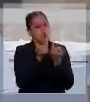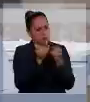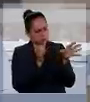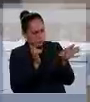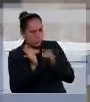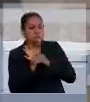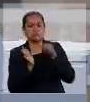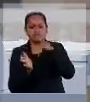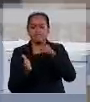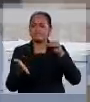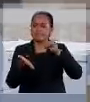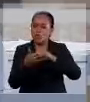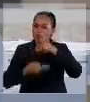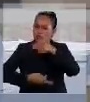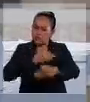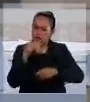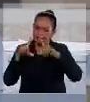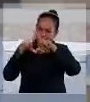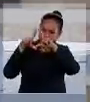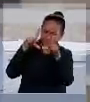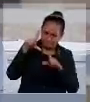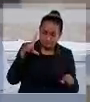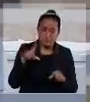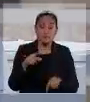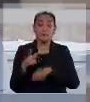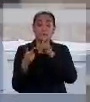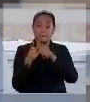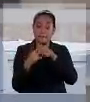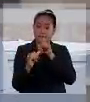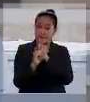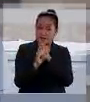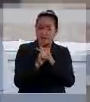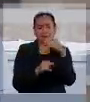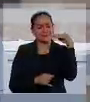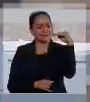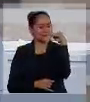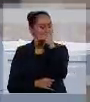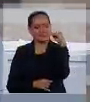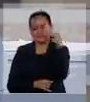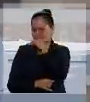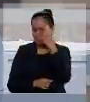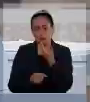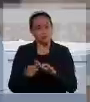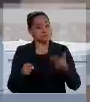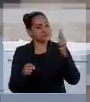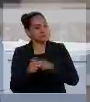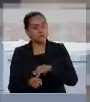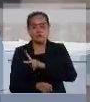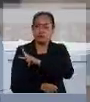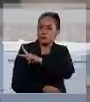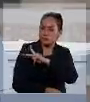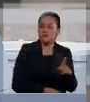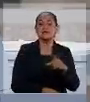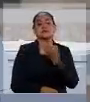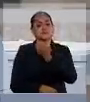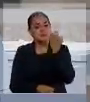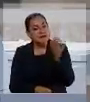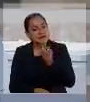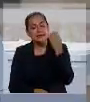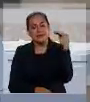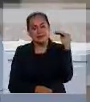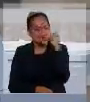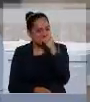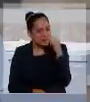Segundo, tiene que haber internet gratuito en todos los hospitales, en todas las escuelas del país,